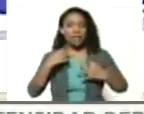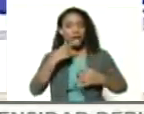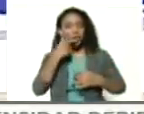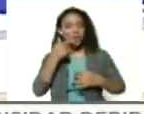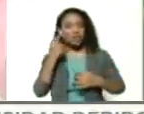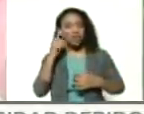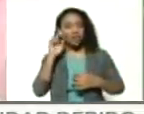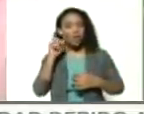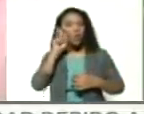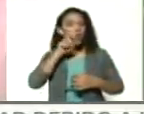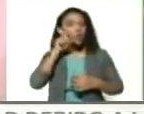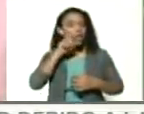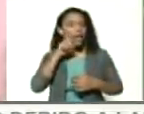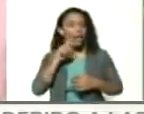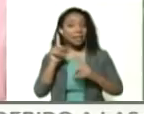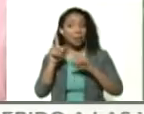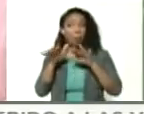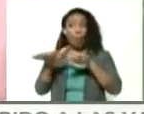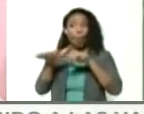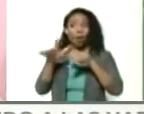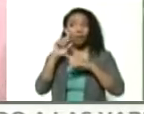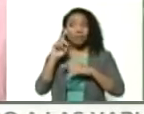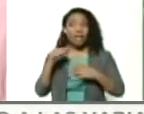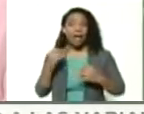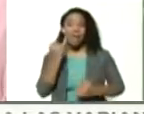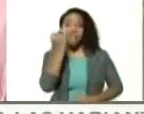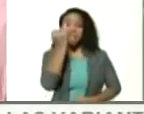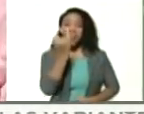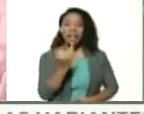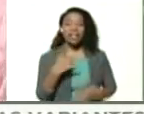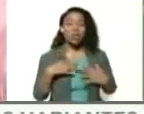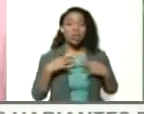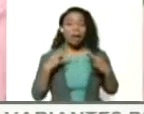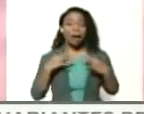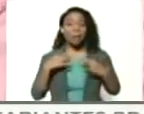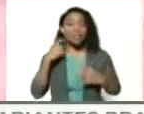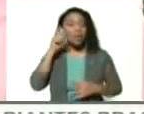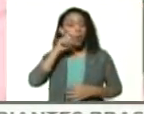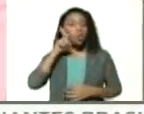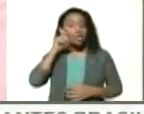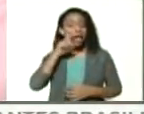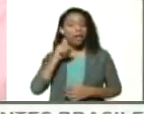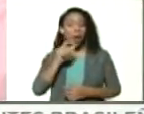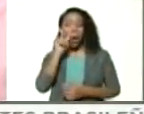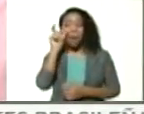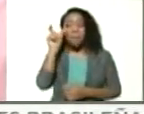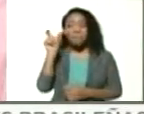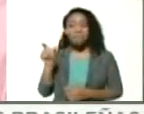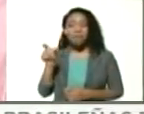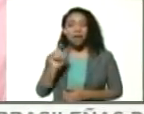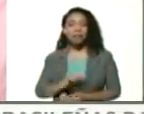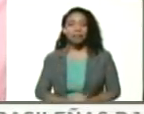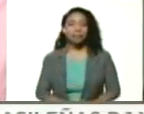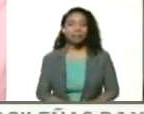mucho. El flaquito de la camisa rosada, Alfred Nazaret.